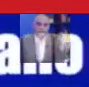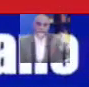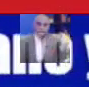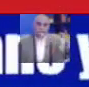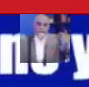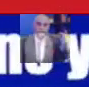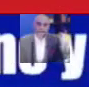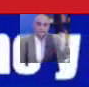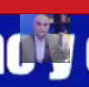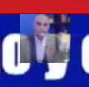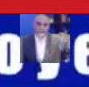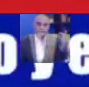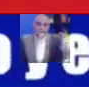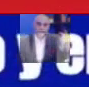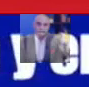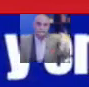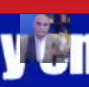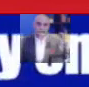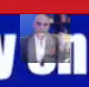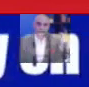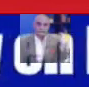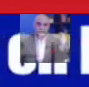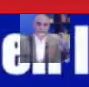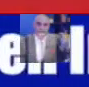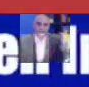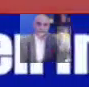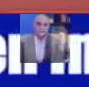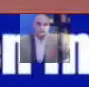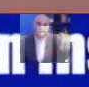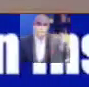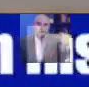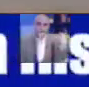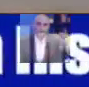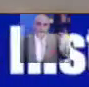y escuchamos a la diputada Alavés.